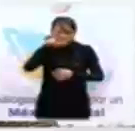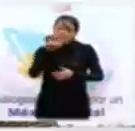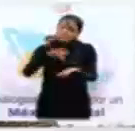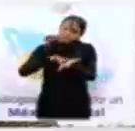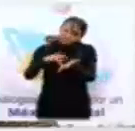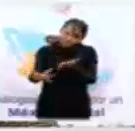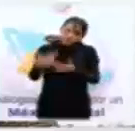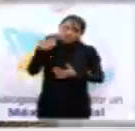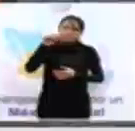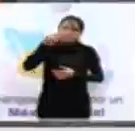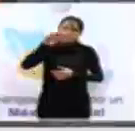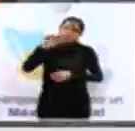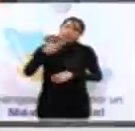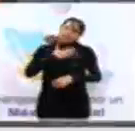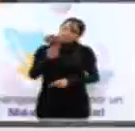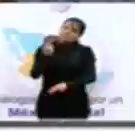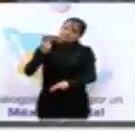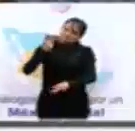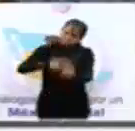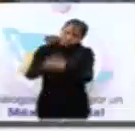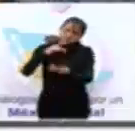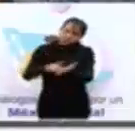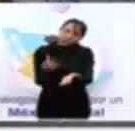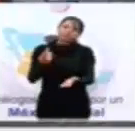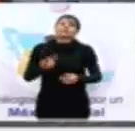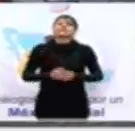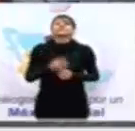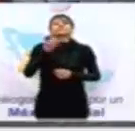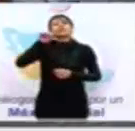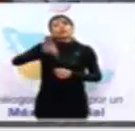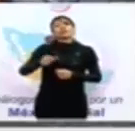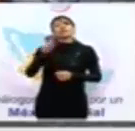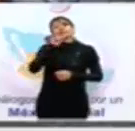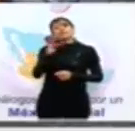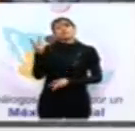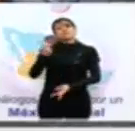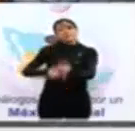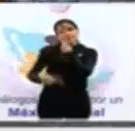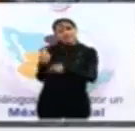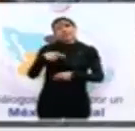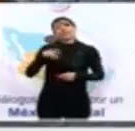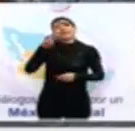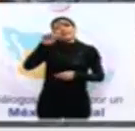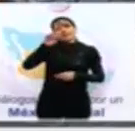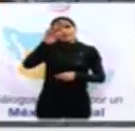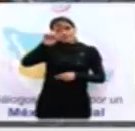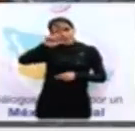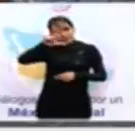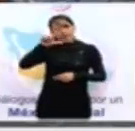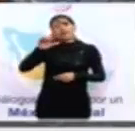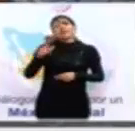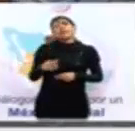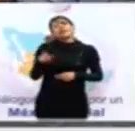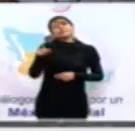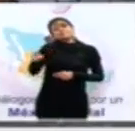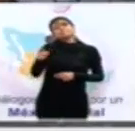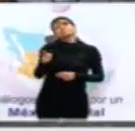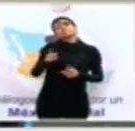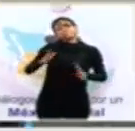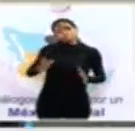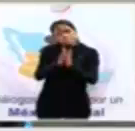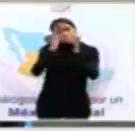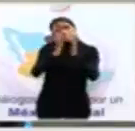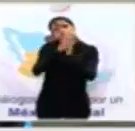para el Desarrollo Rural. Héctor Robles, gracias, nuevamente bienvenido. Y en la mesa también esta tarde Rafael Echeverri